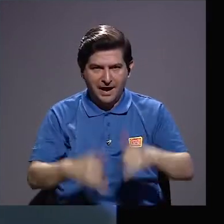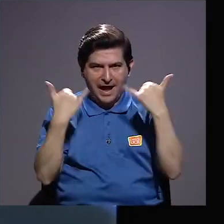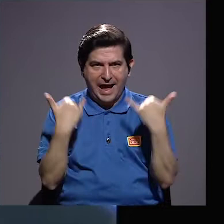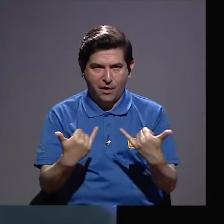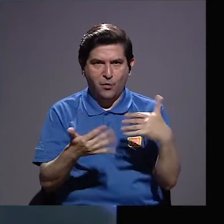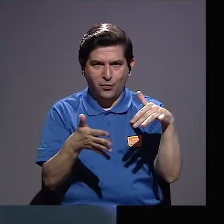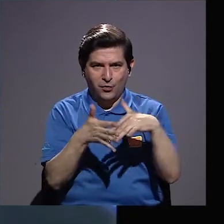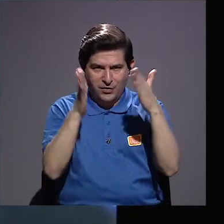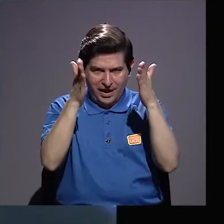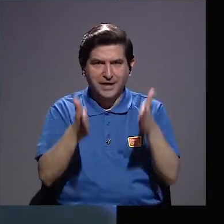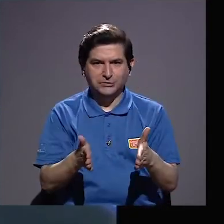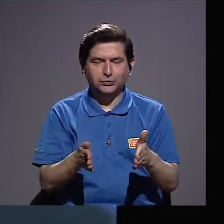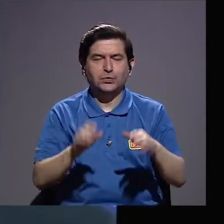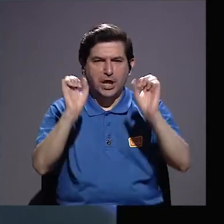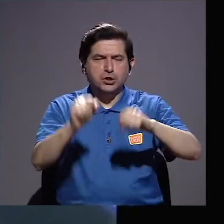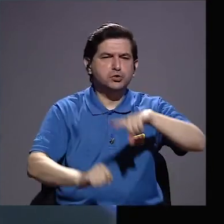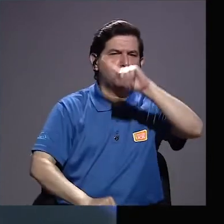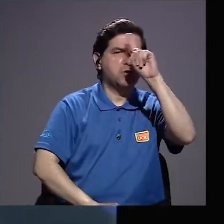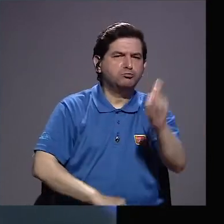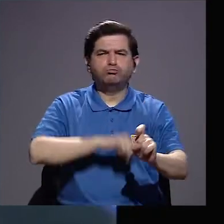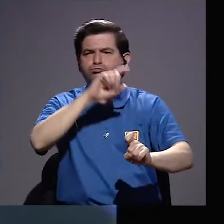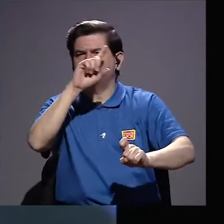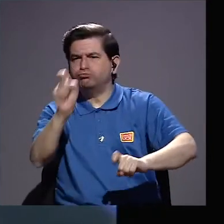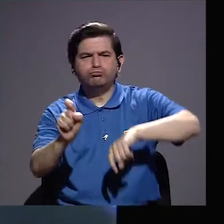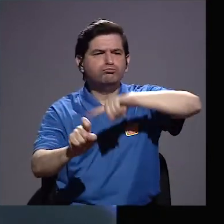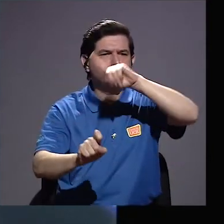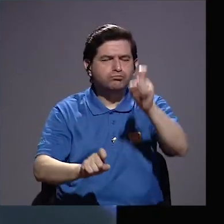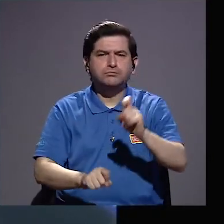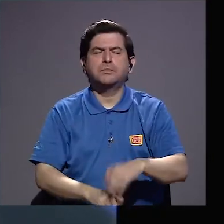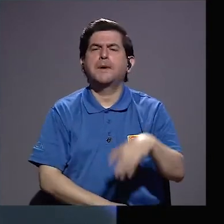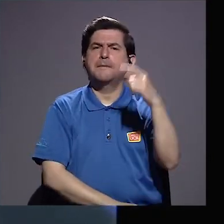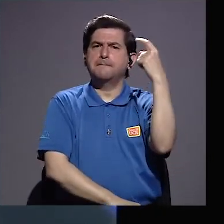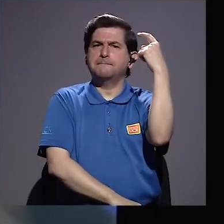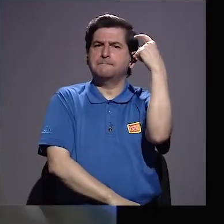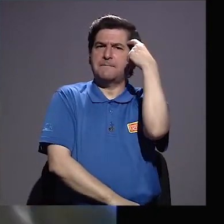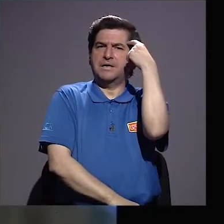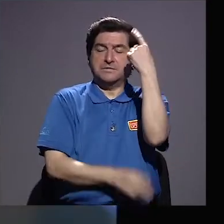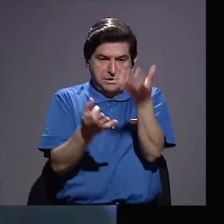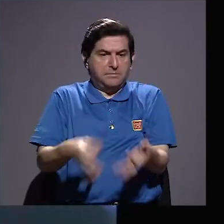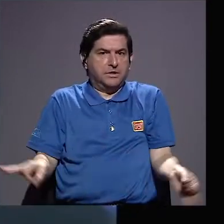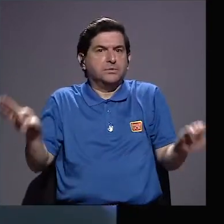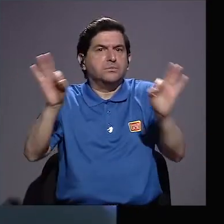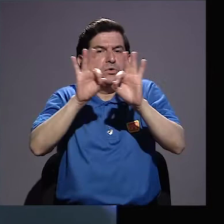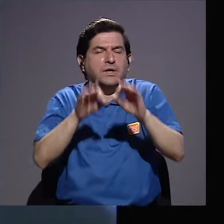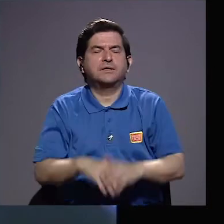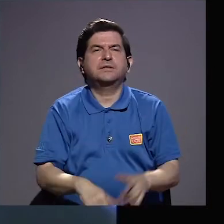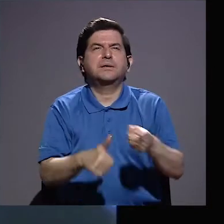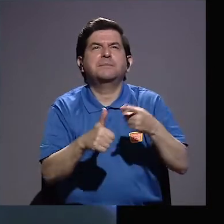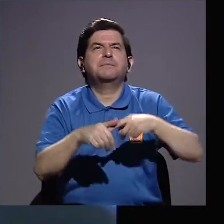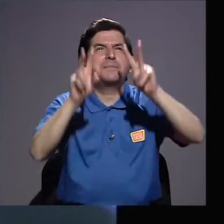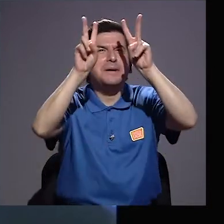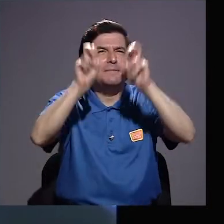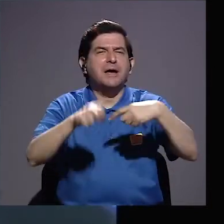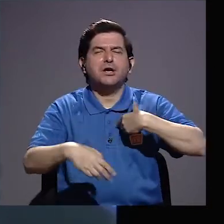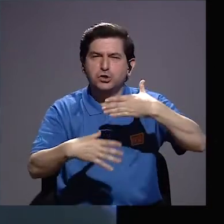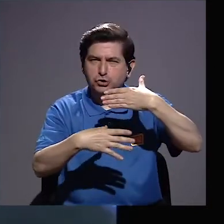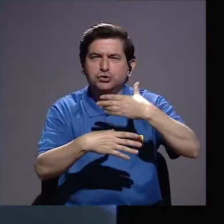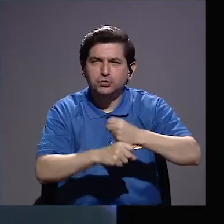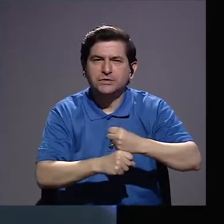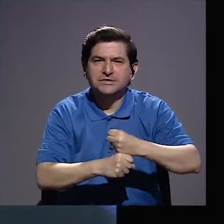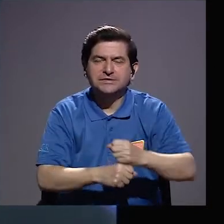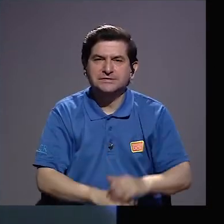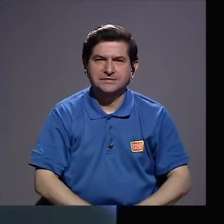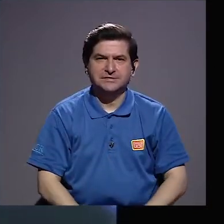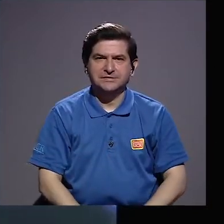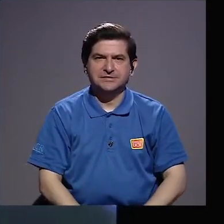Donde los estudiantes pueden cuestionar, lo que piensa es importante. Y me acuerdo el primer examen que